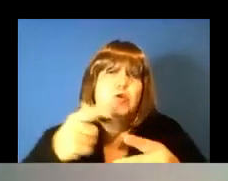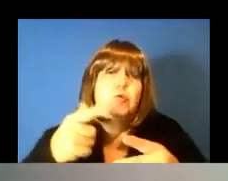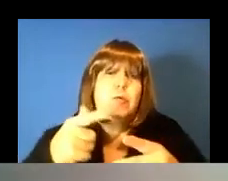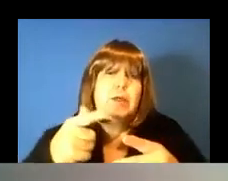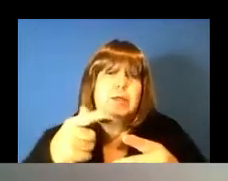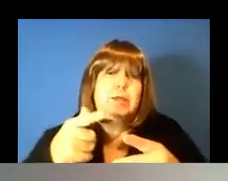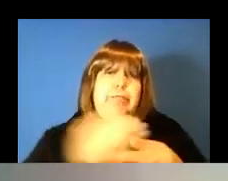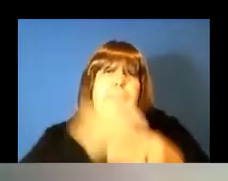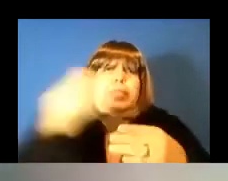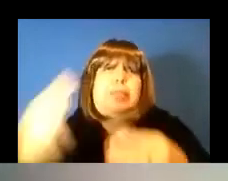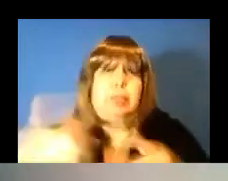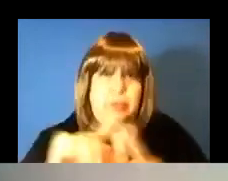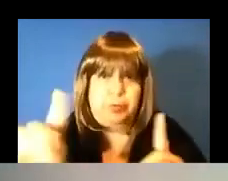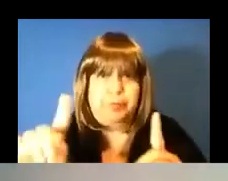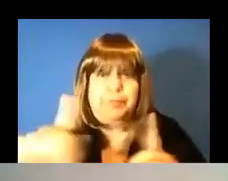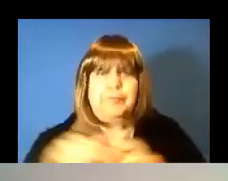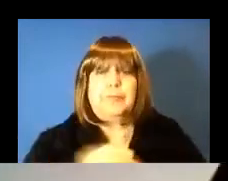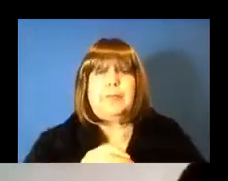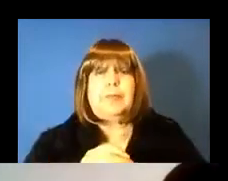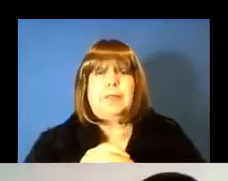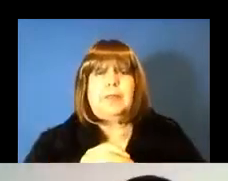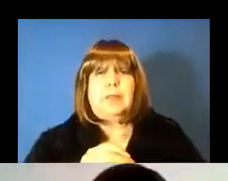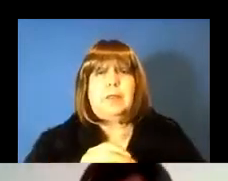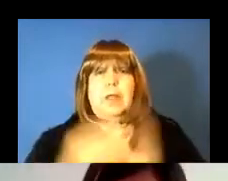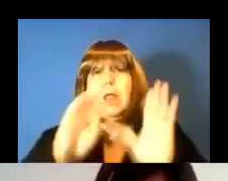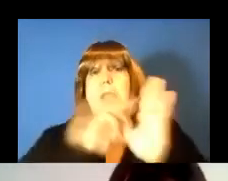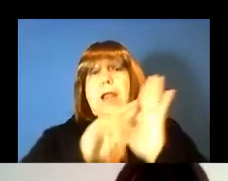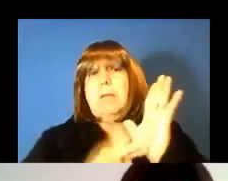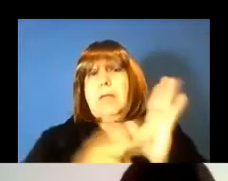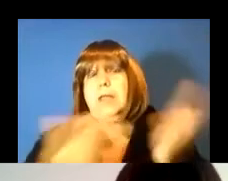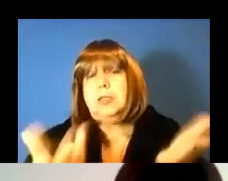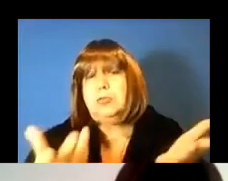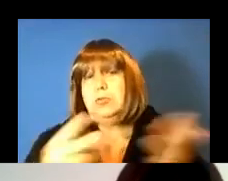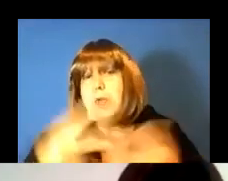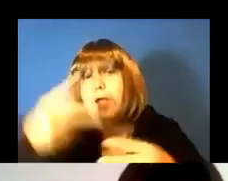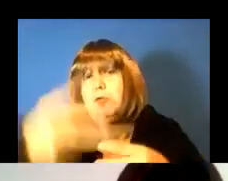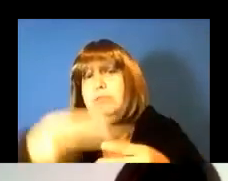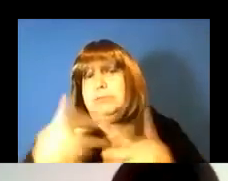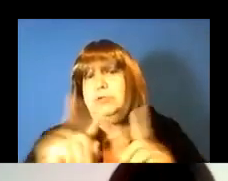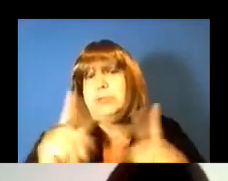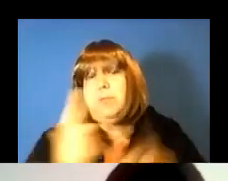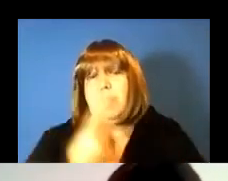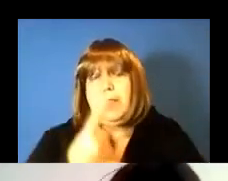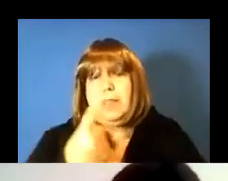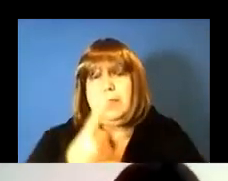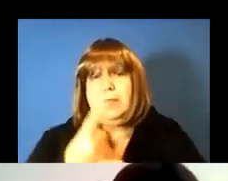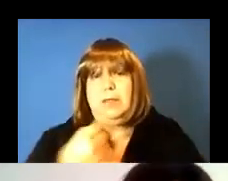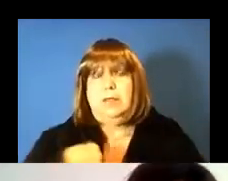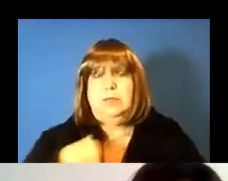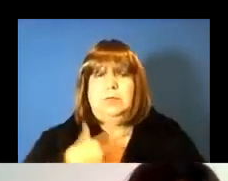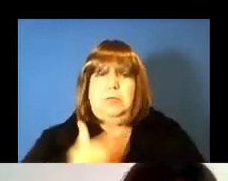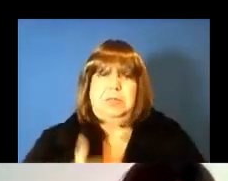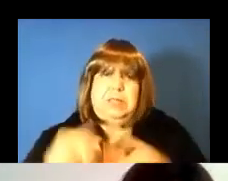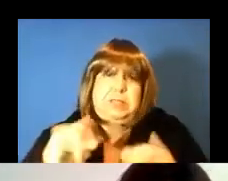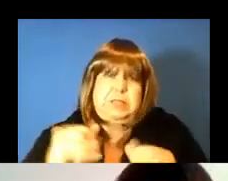así que no hay tolerancia en el reglamentos para los cuartos intermedios no sólo era así el presidente así que